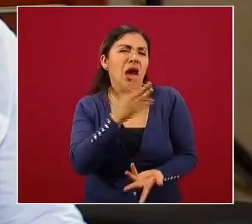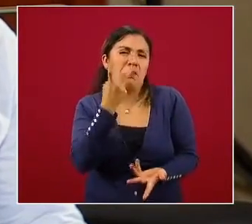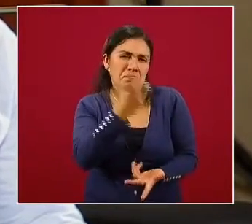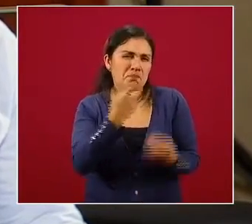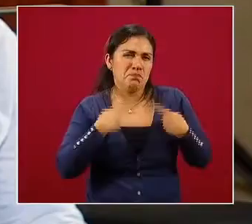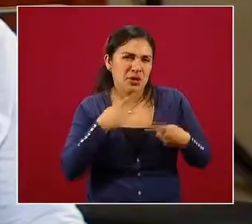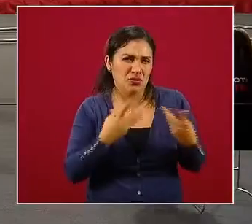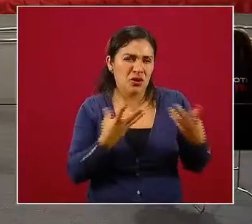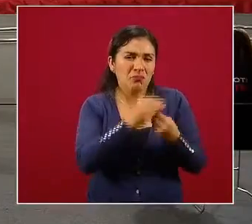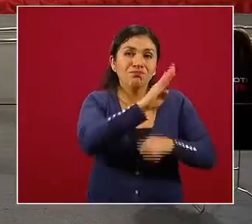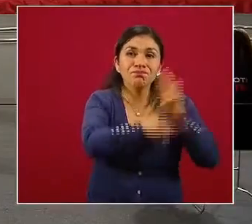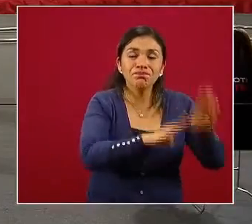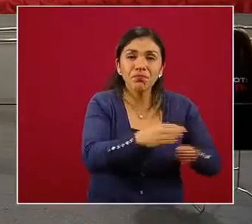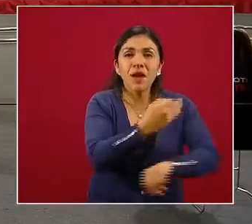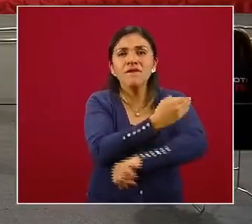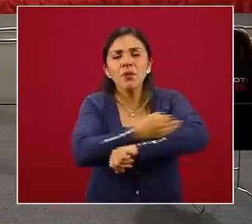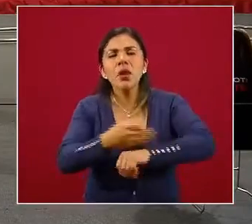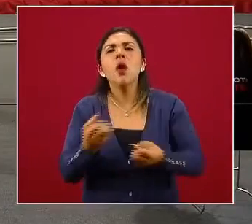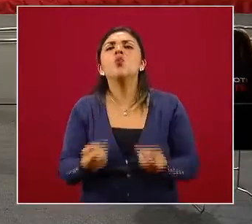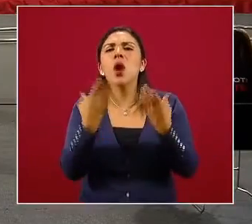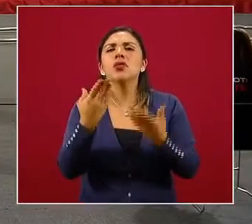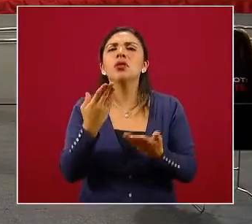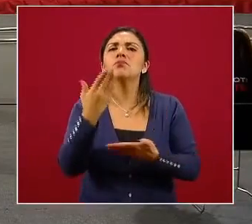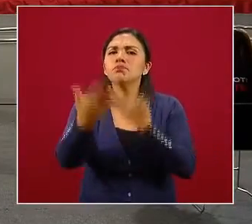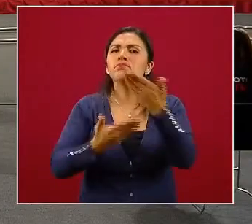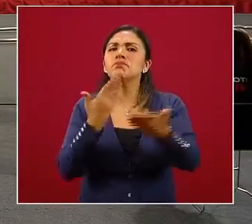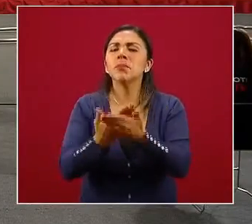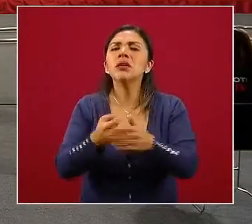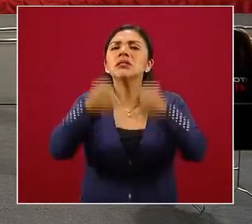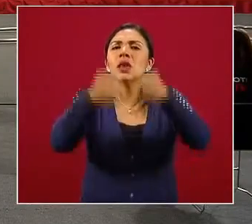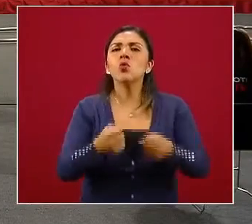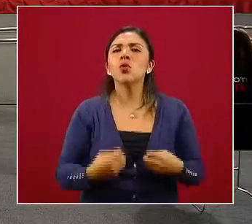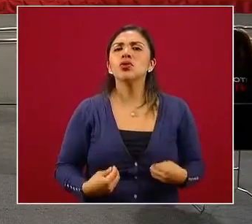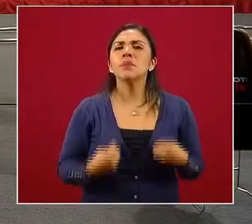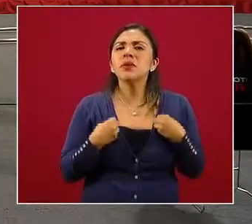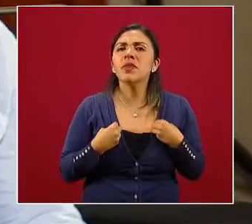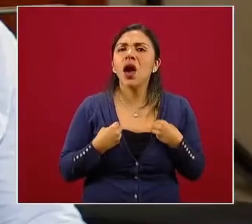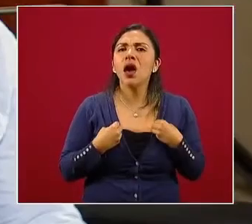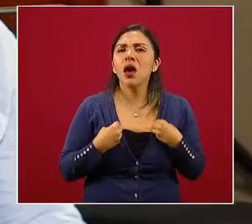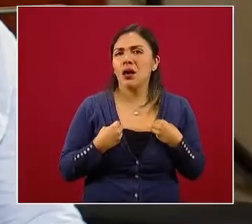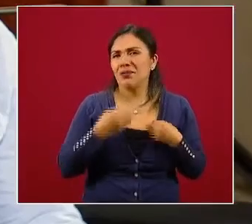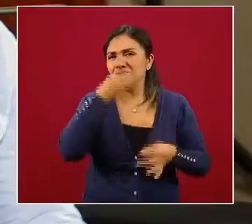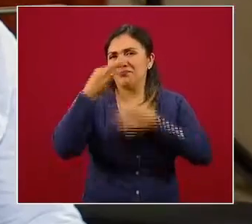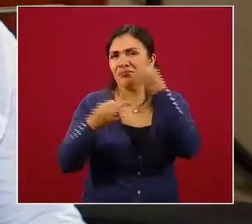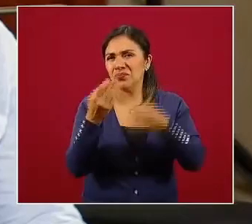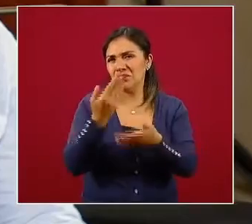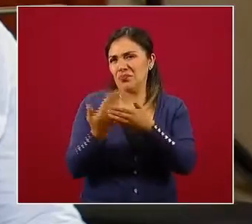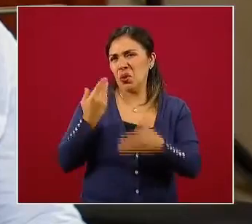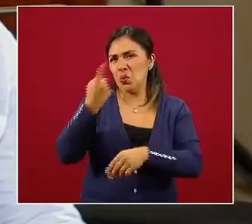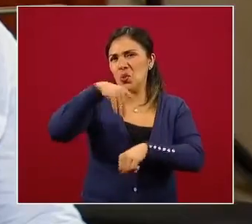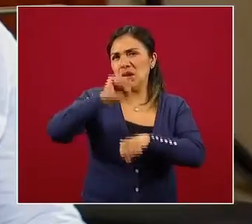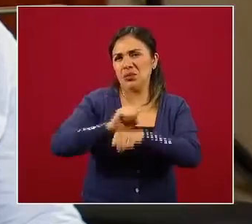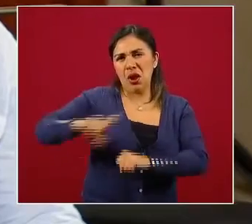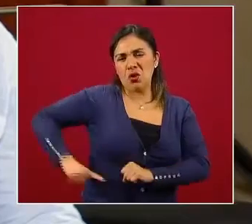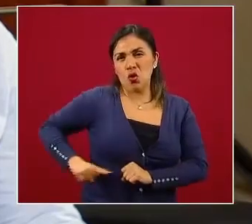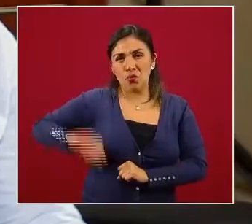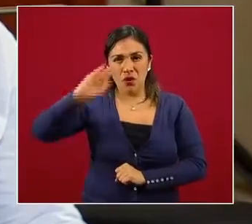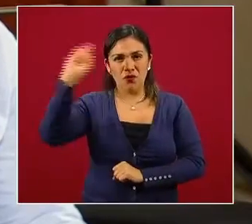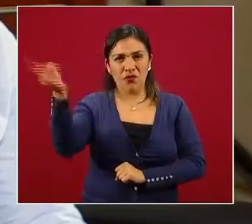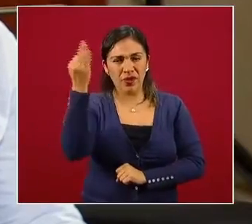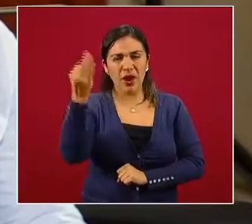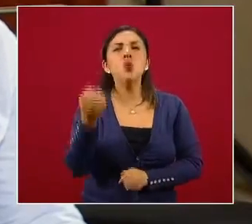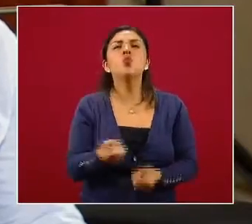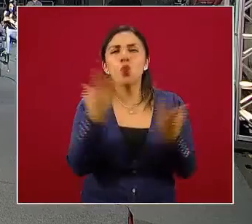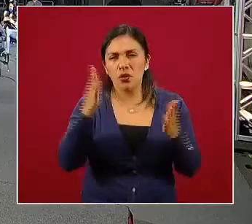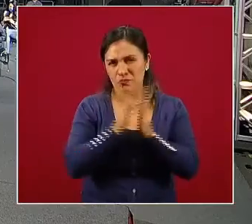estas personas han reclamado ya el seguro de vida anunciado la semana pasada por el gobierno federal? Si fuera tan